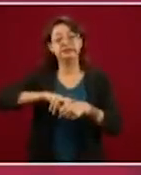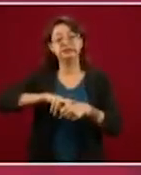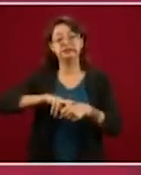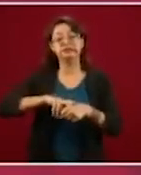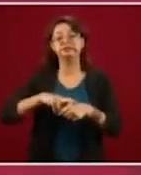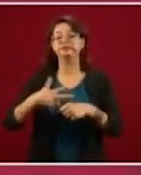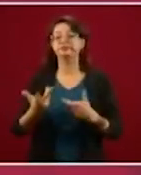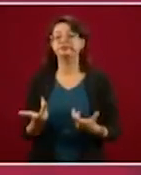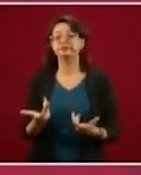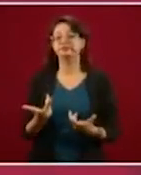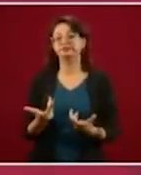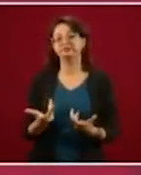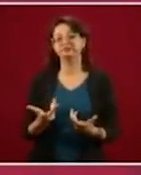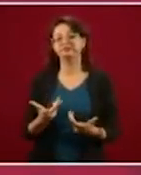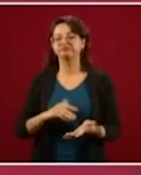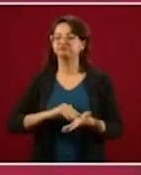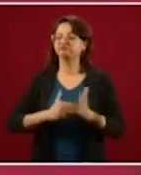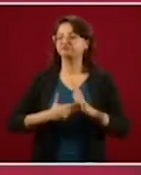causando